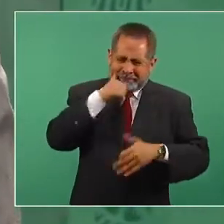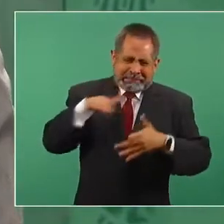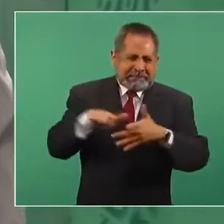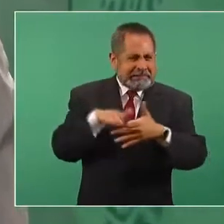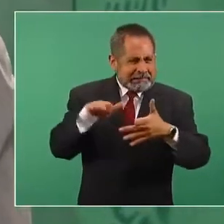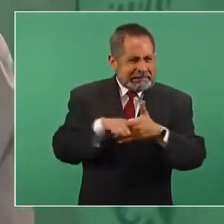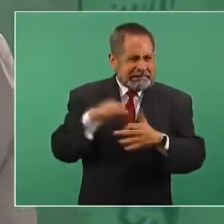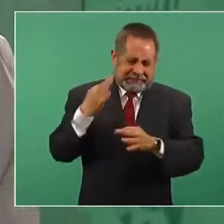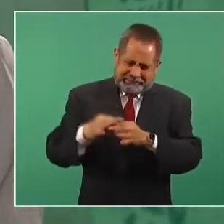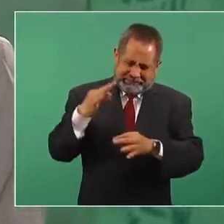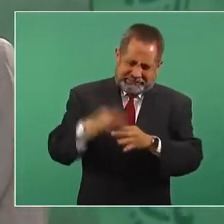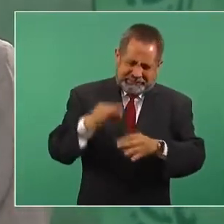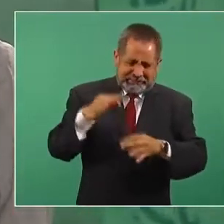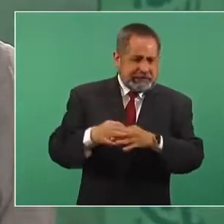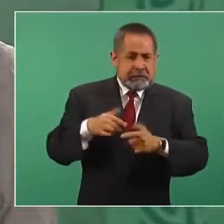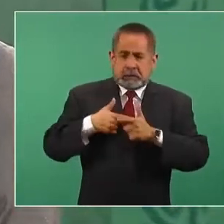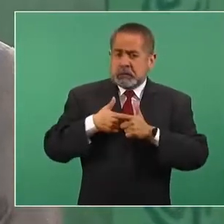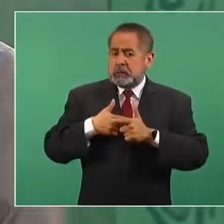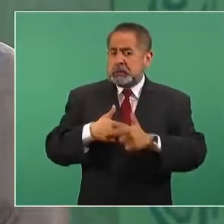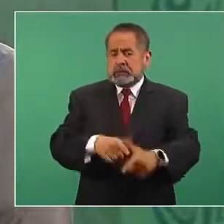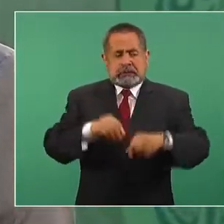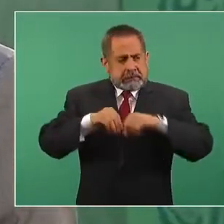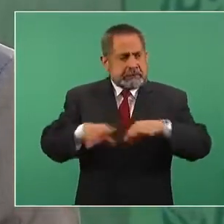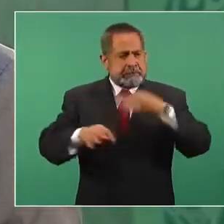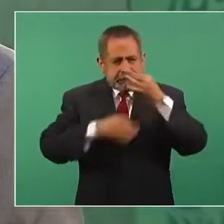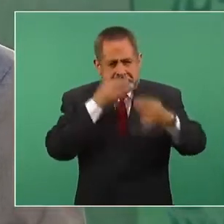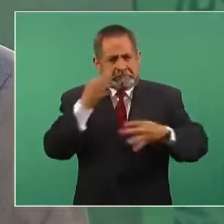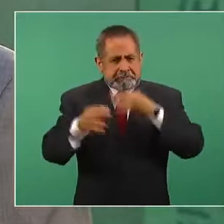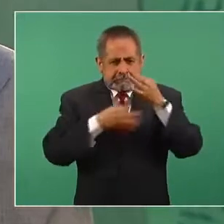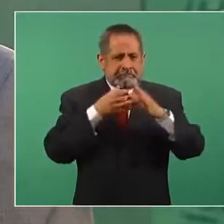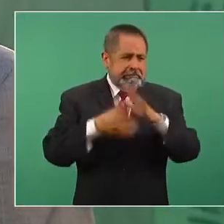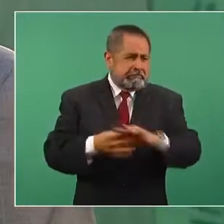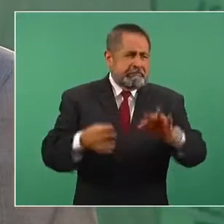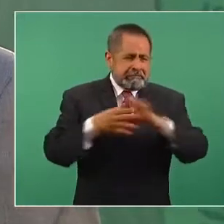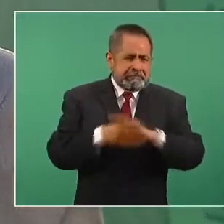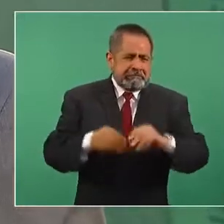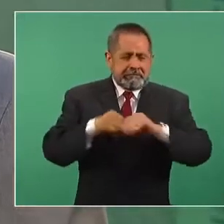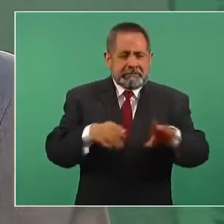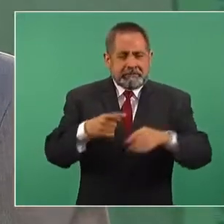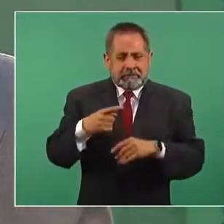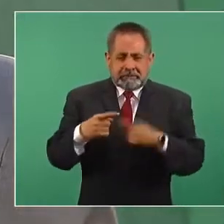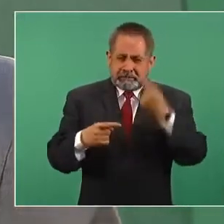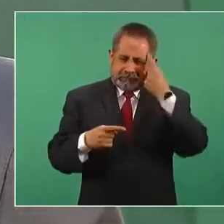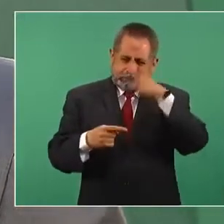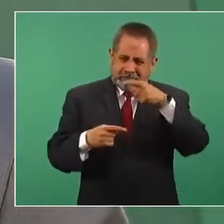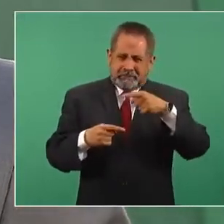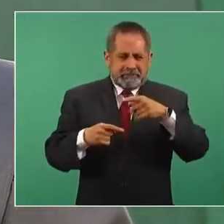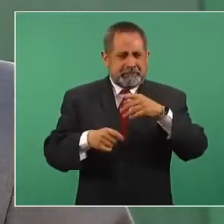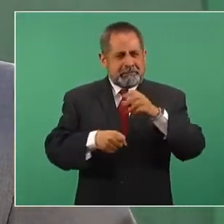sistemática, permanente, sobre la pandemia.